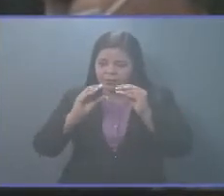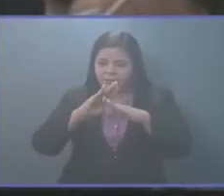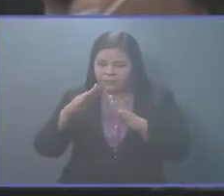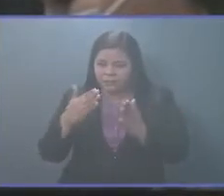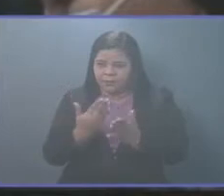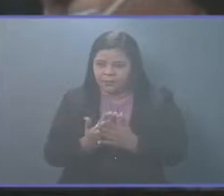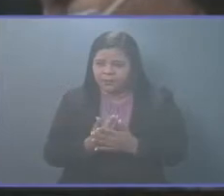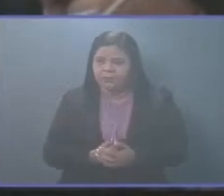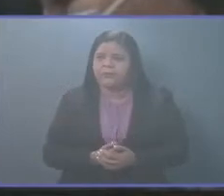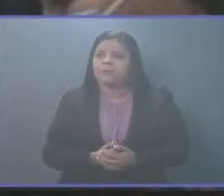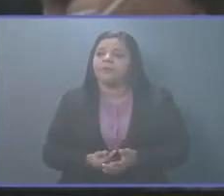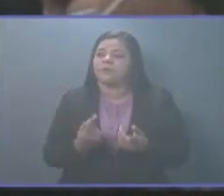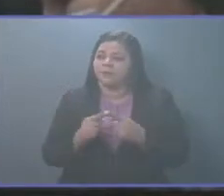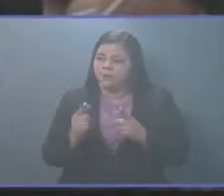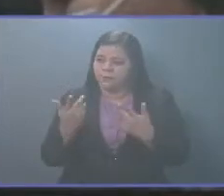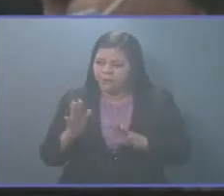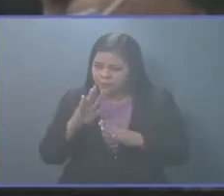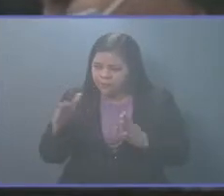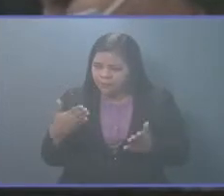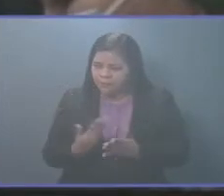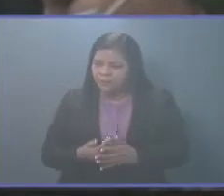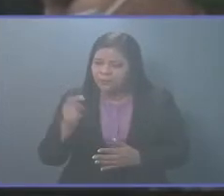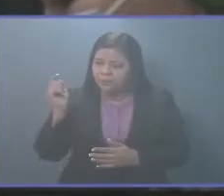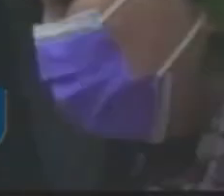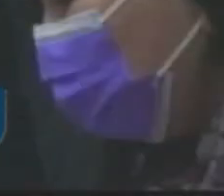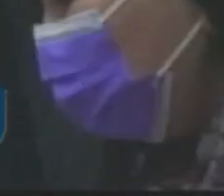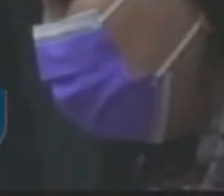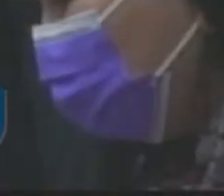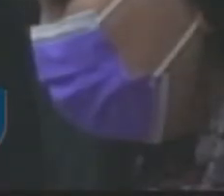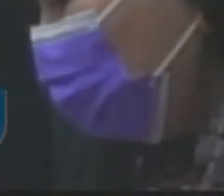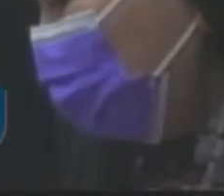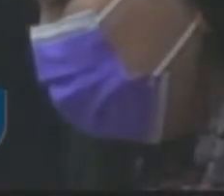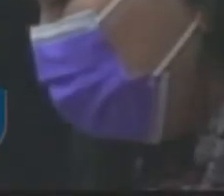destinado para medidas estrictamente sanitarias.